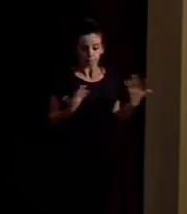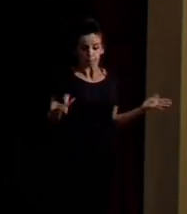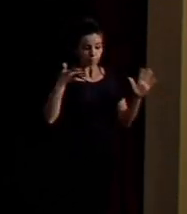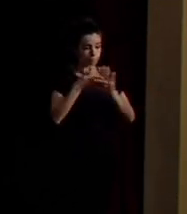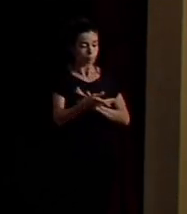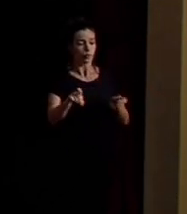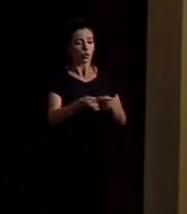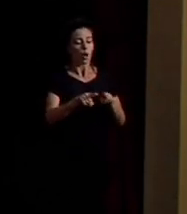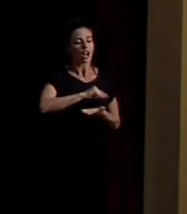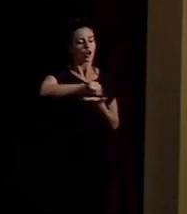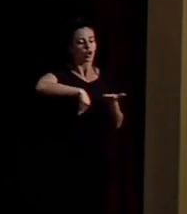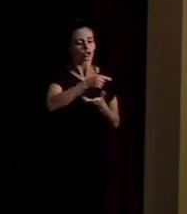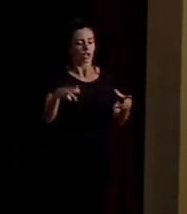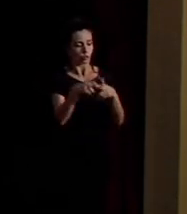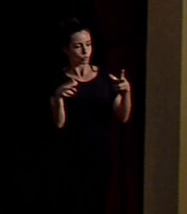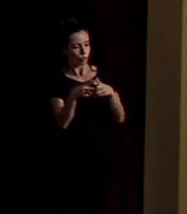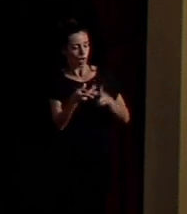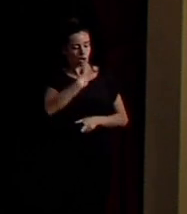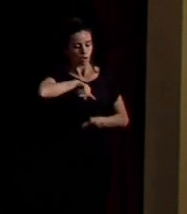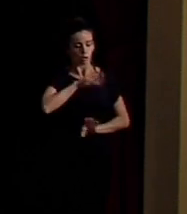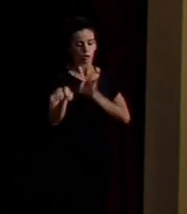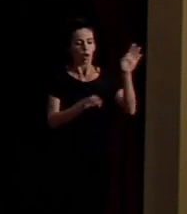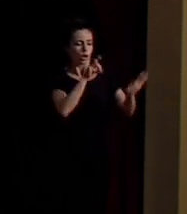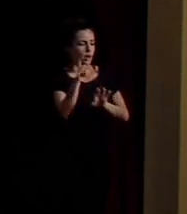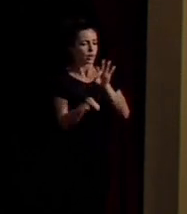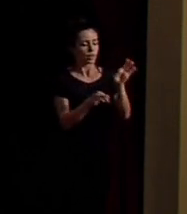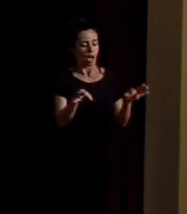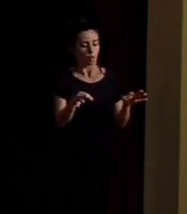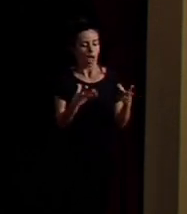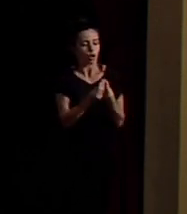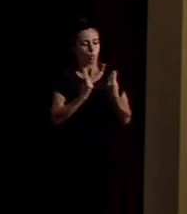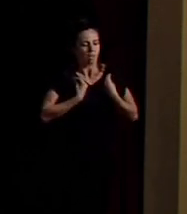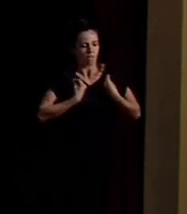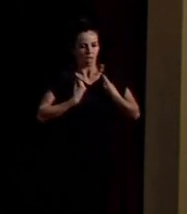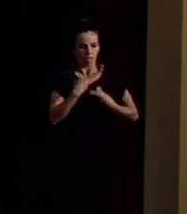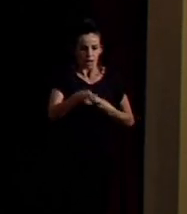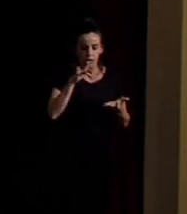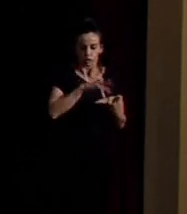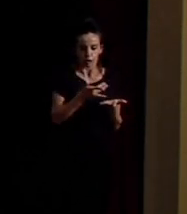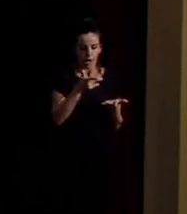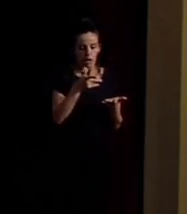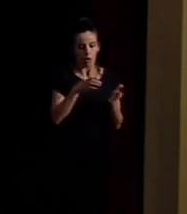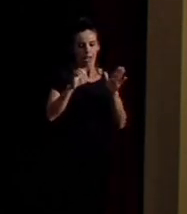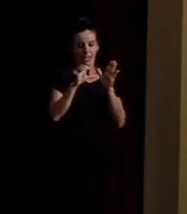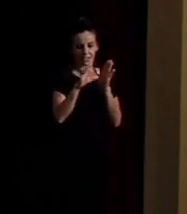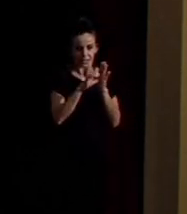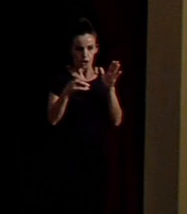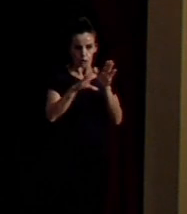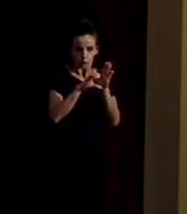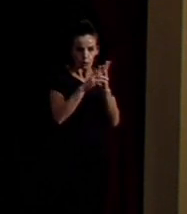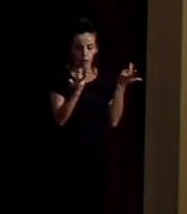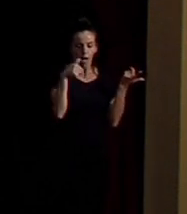contrato social, ¿no?, en virtud del cual organizamos nuestra convivencia, ese contrato que da lugar a los estados constitucionales, sigue teniendo como